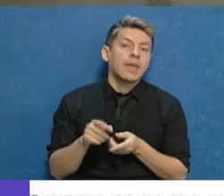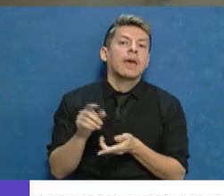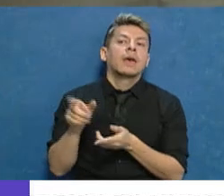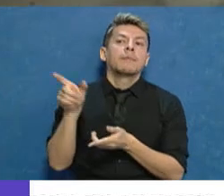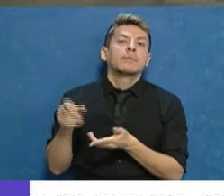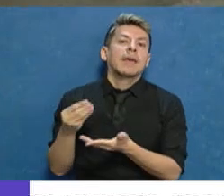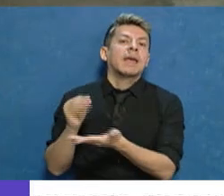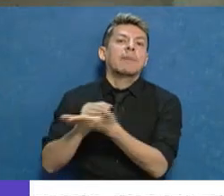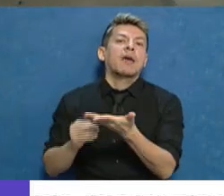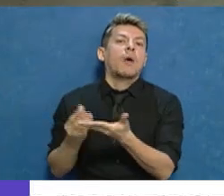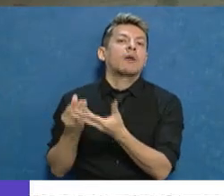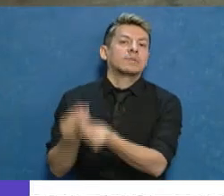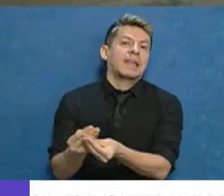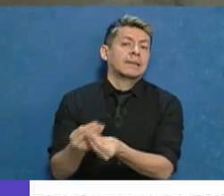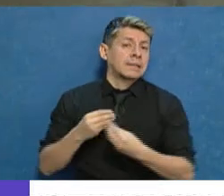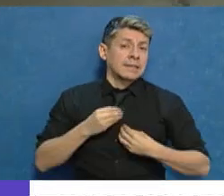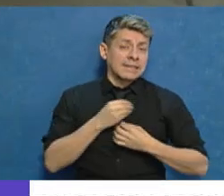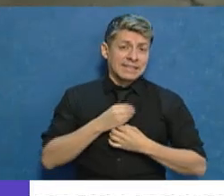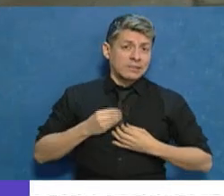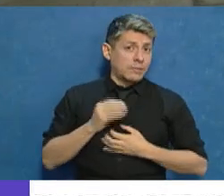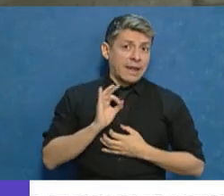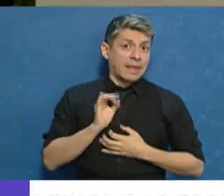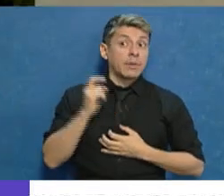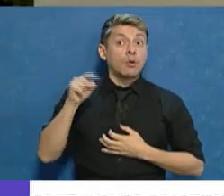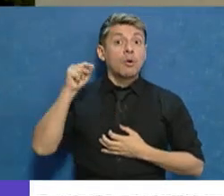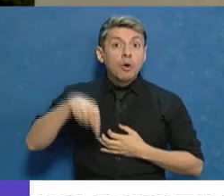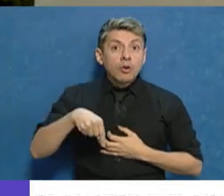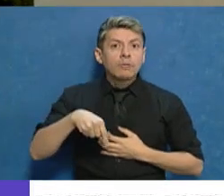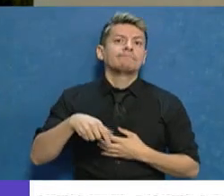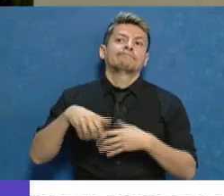sin síntomas, pero hoy ha dado positivo